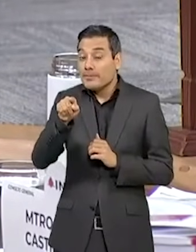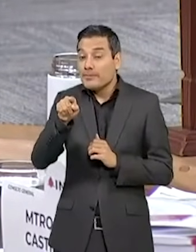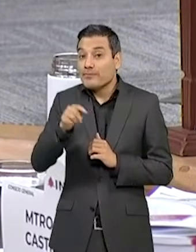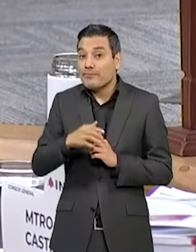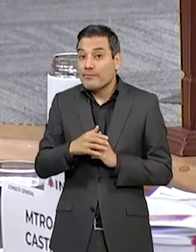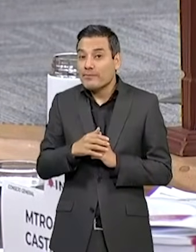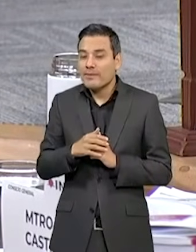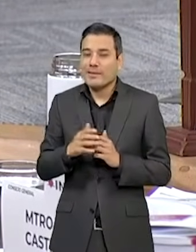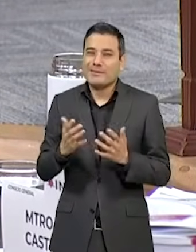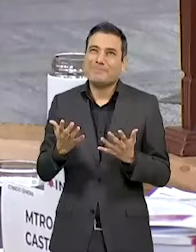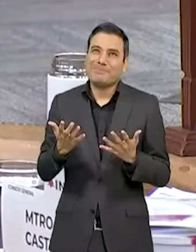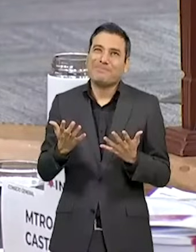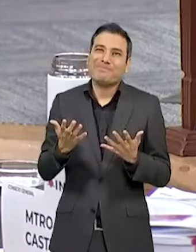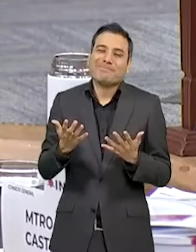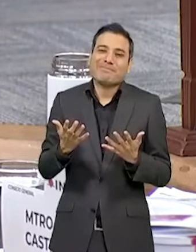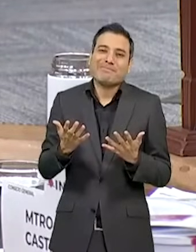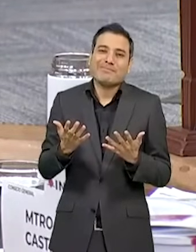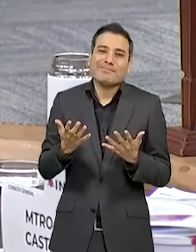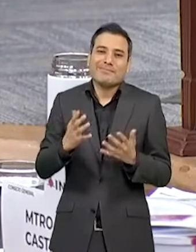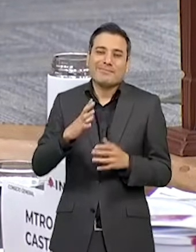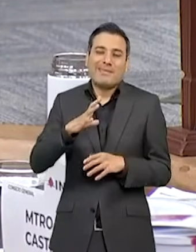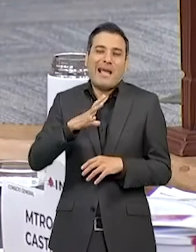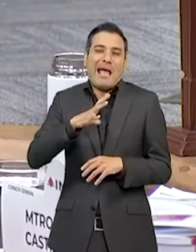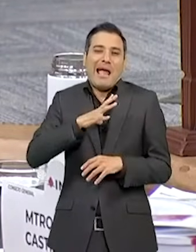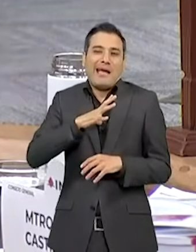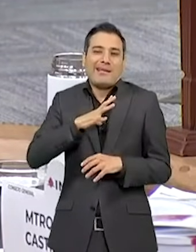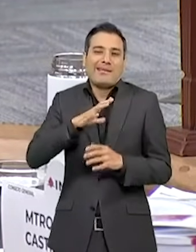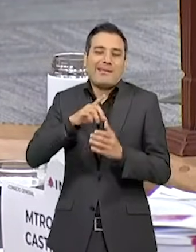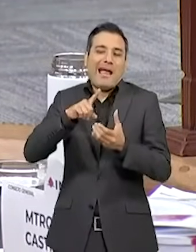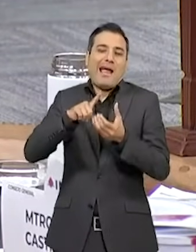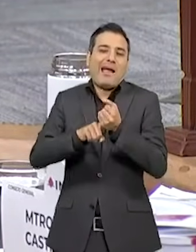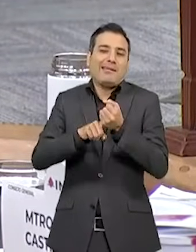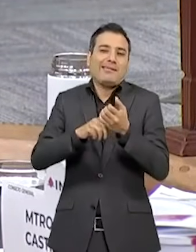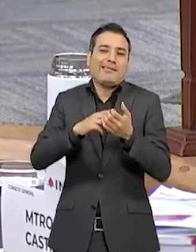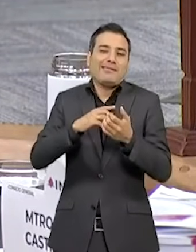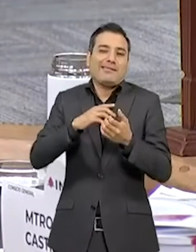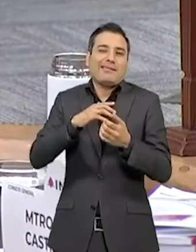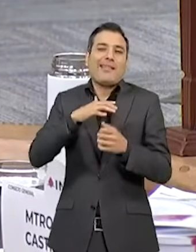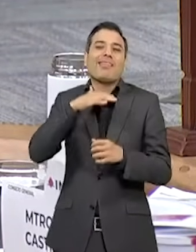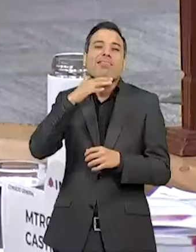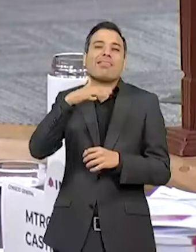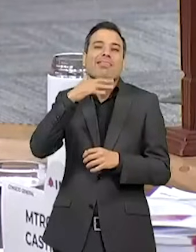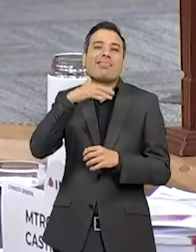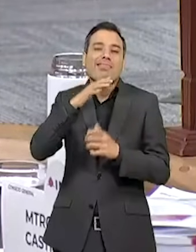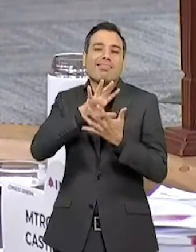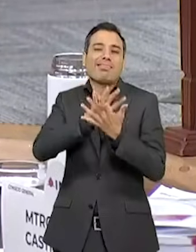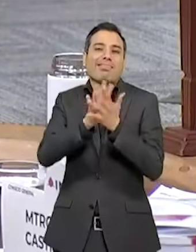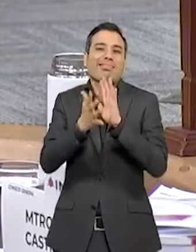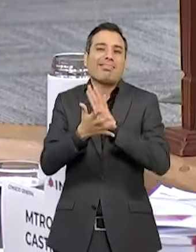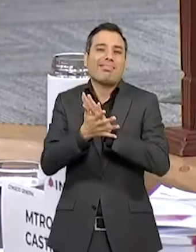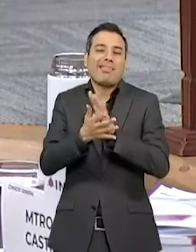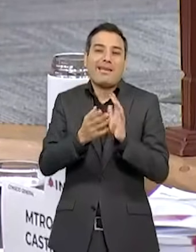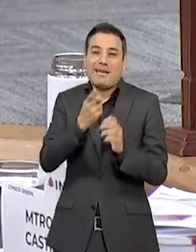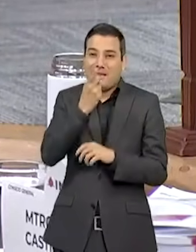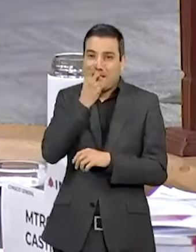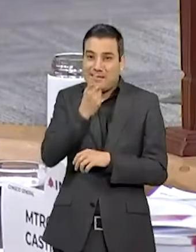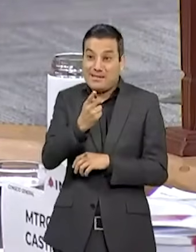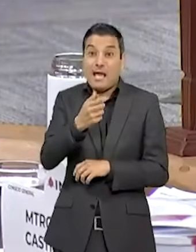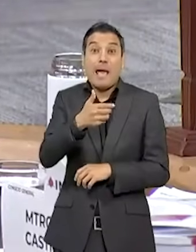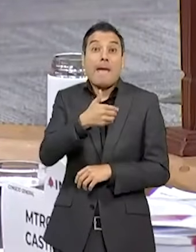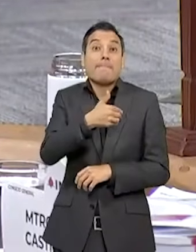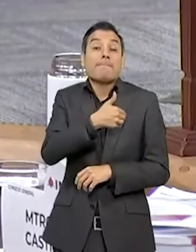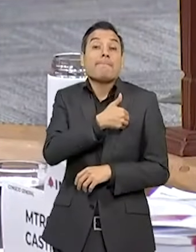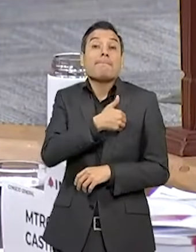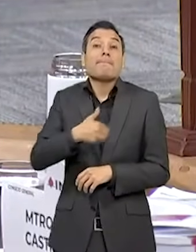una mañosa trampa jurídica en donde esas prestaciones no se contarán como prestaciones para él, pero sí